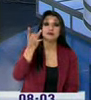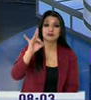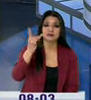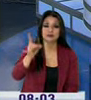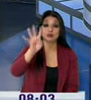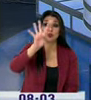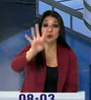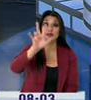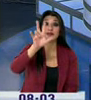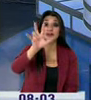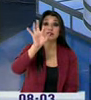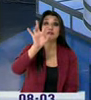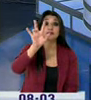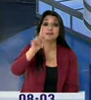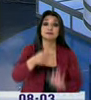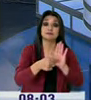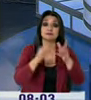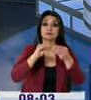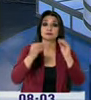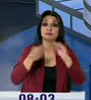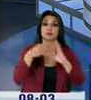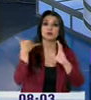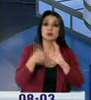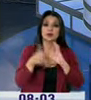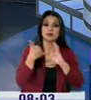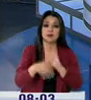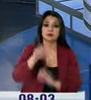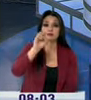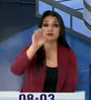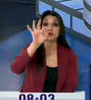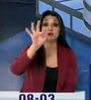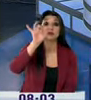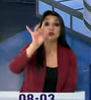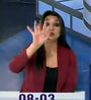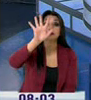098-518-4393, ese es nuestro número directo del WhatsApp.